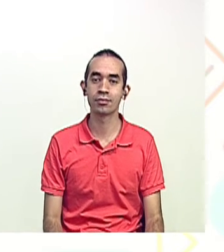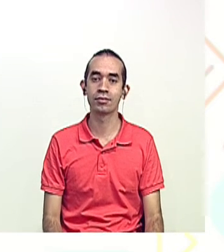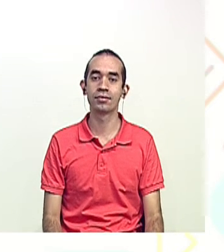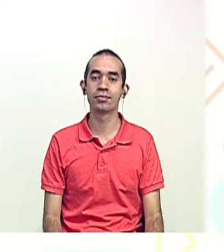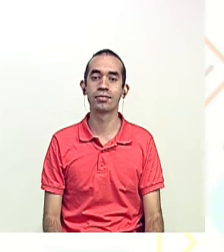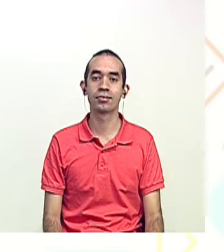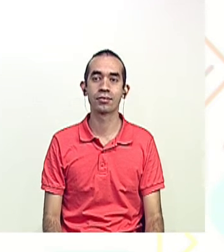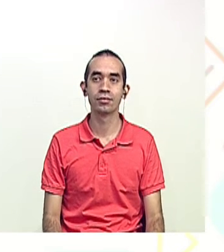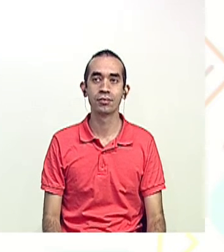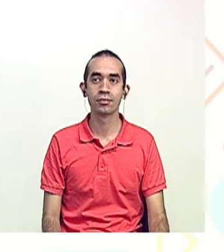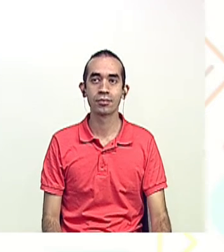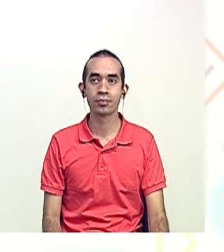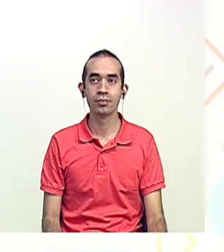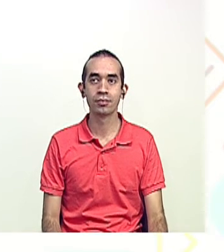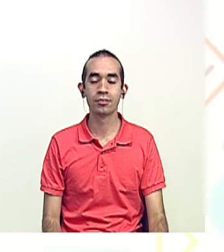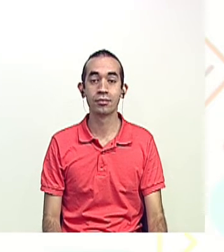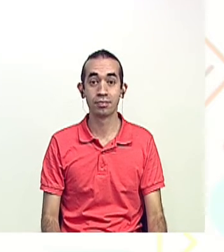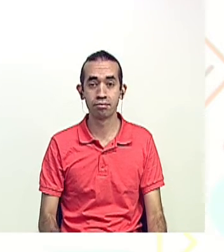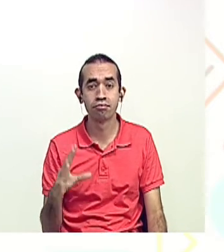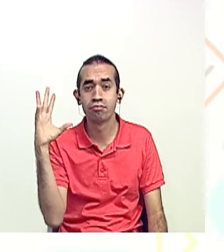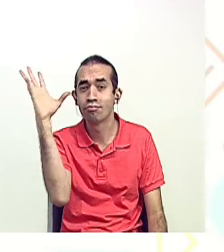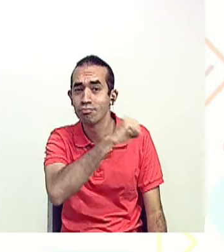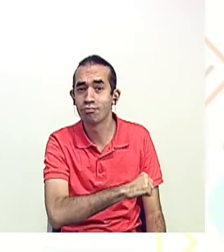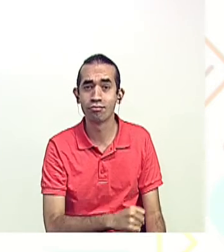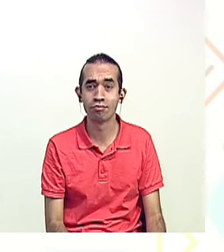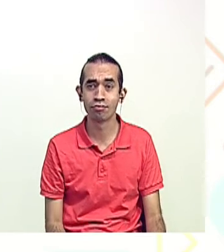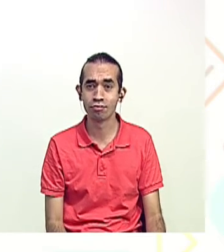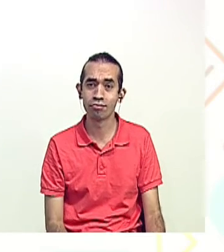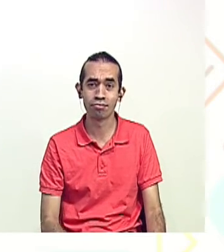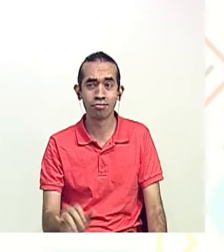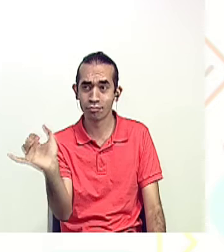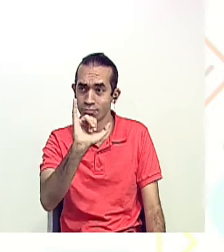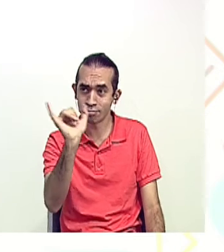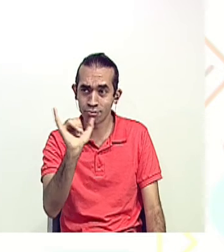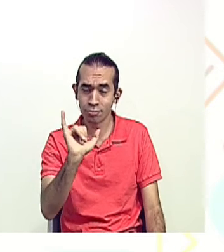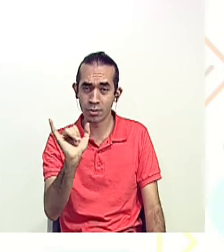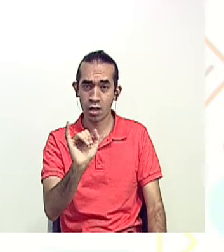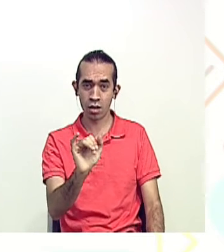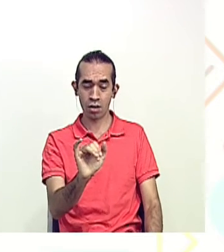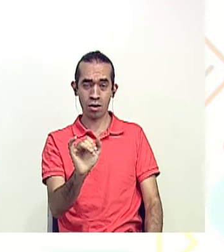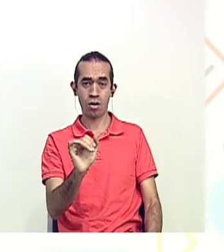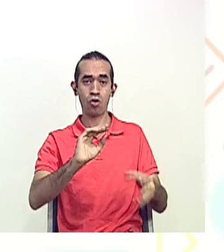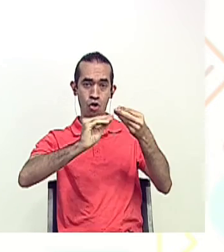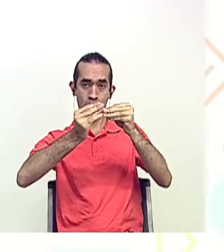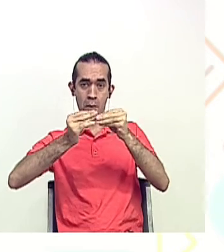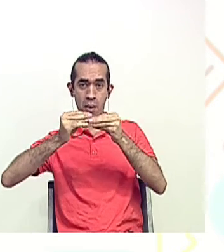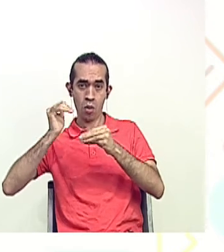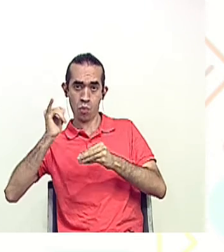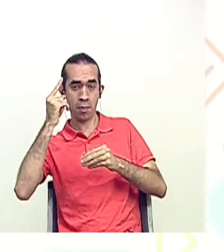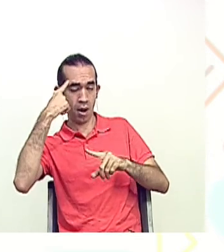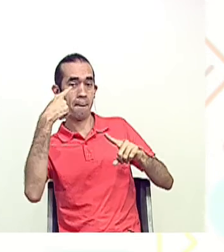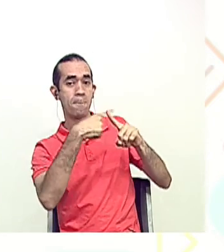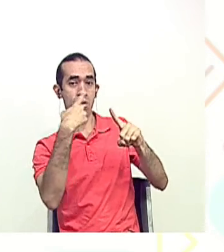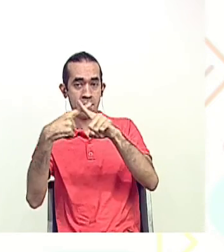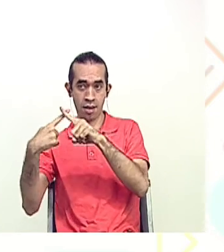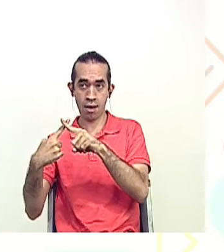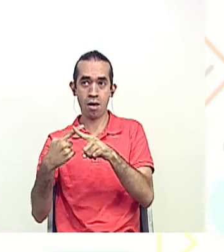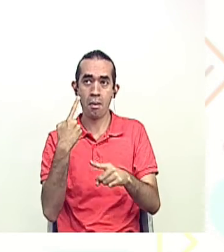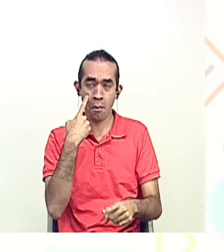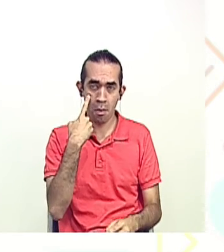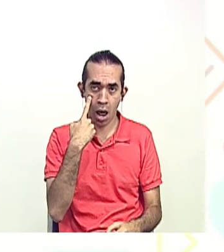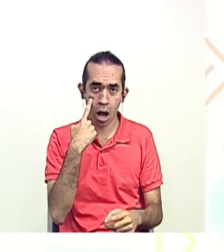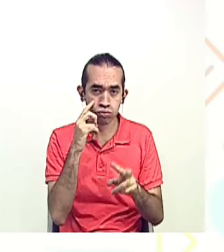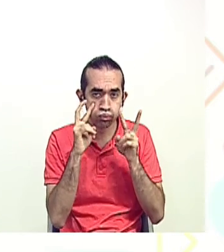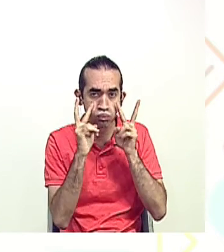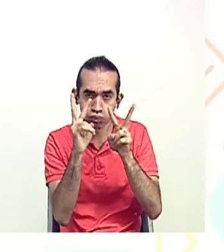corresponde a Y. Y vieron, volvimos a caer en un factor común. Si observamos detenidamente, ¿qué